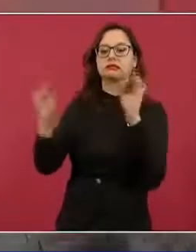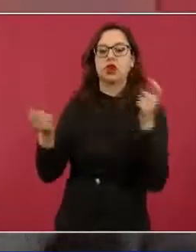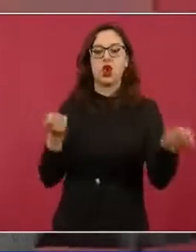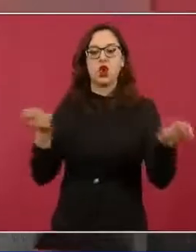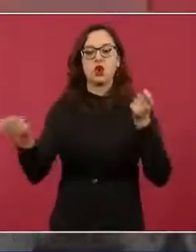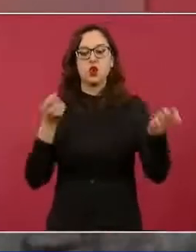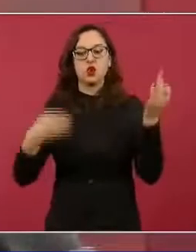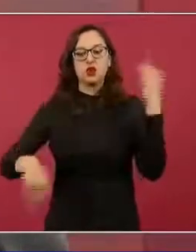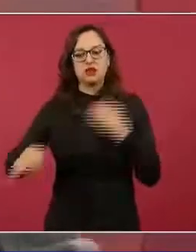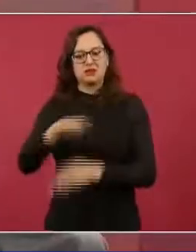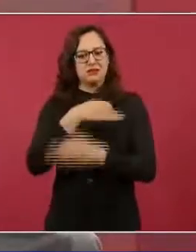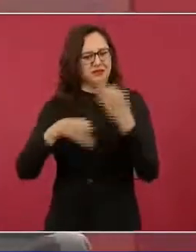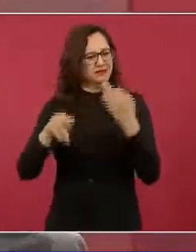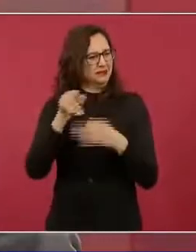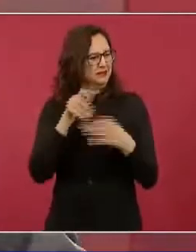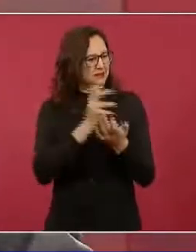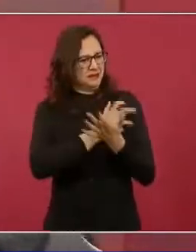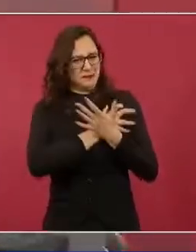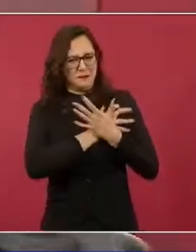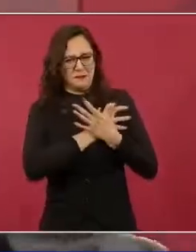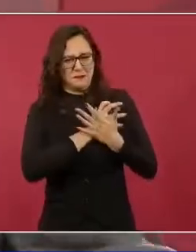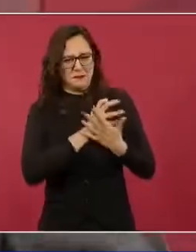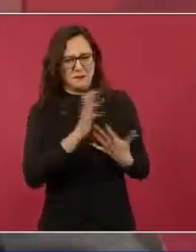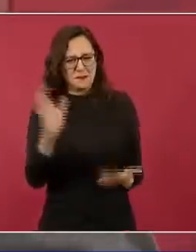¿Cómo? Si tenemos los medios,